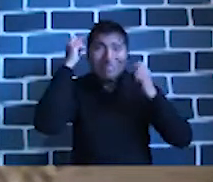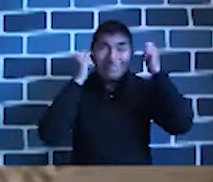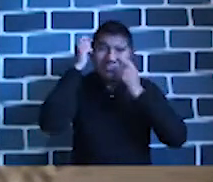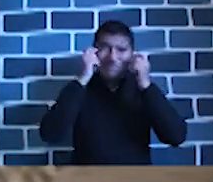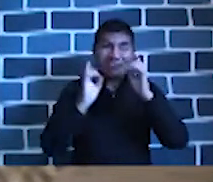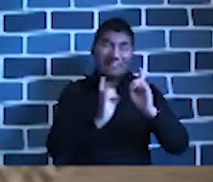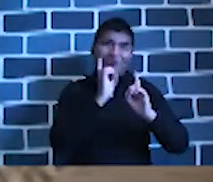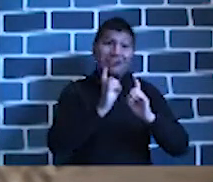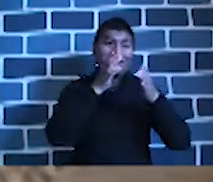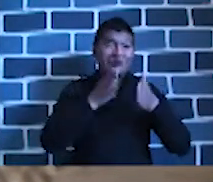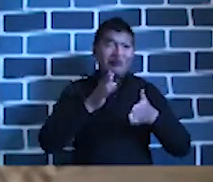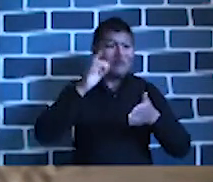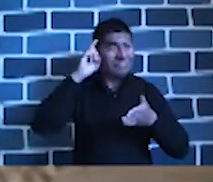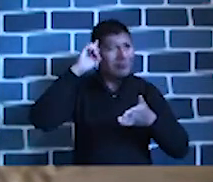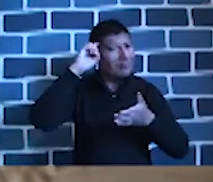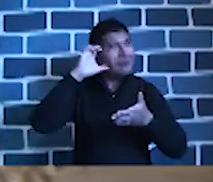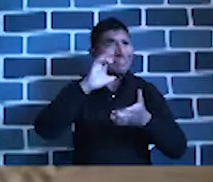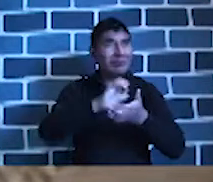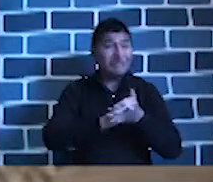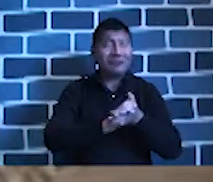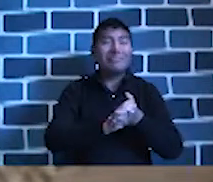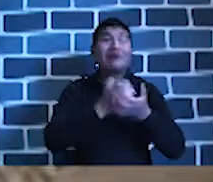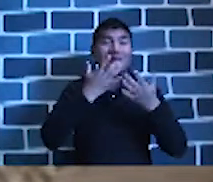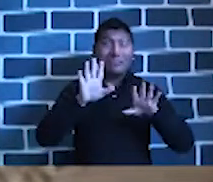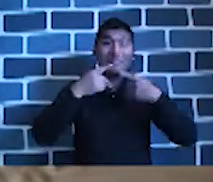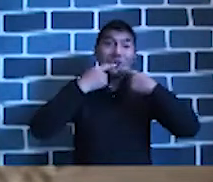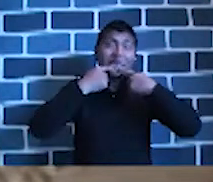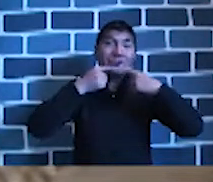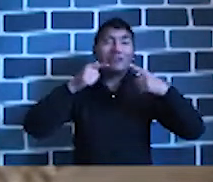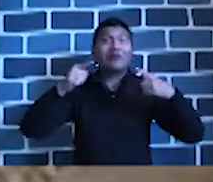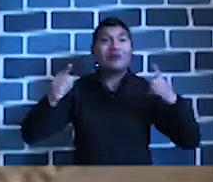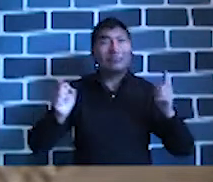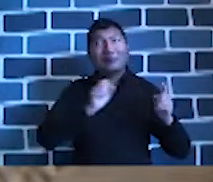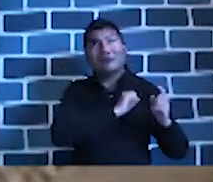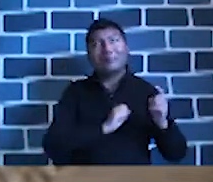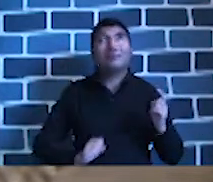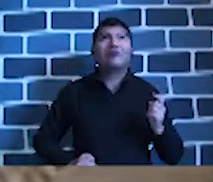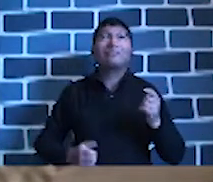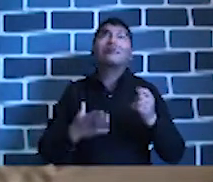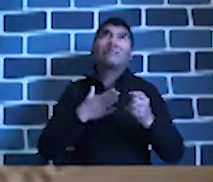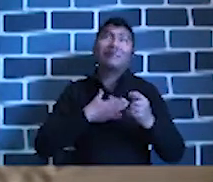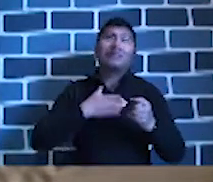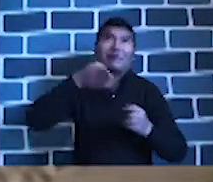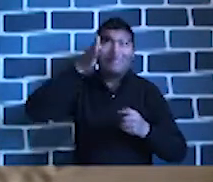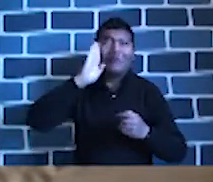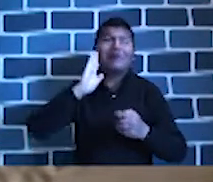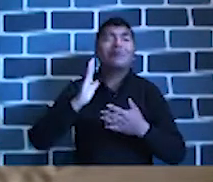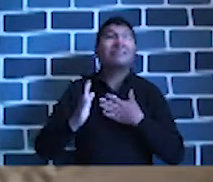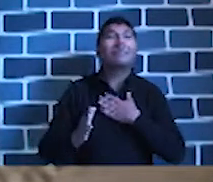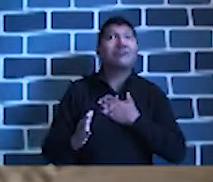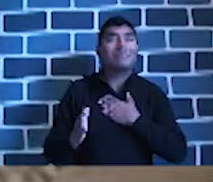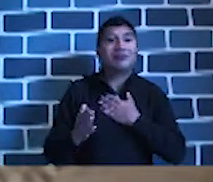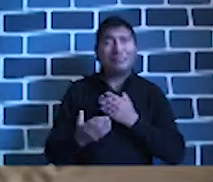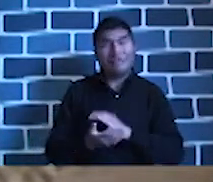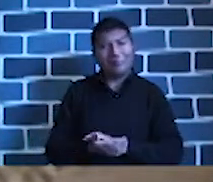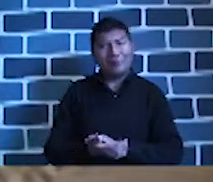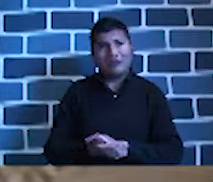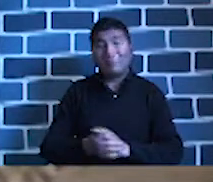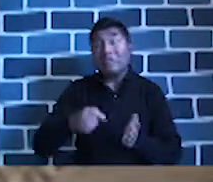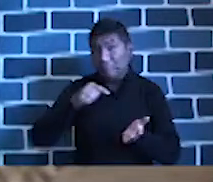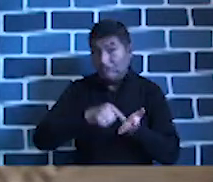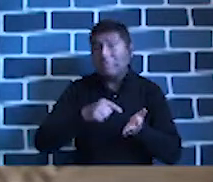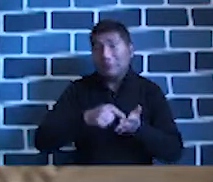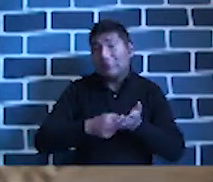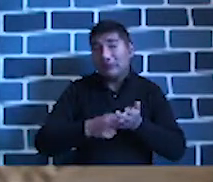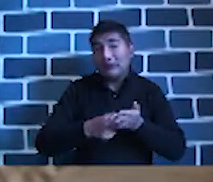discípulo creyente que lo proclama y que dice: Señor mío y Dios mío. Debe ser una